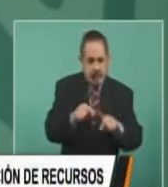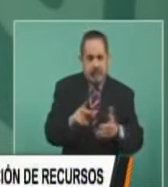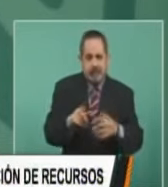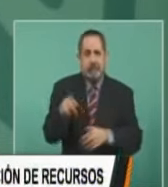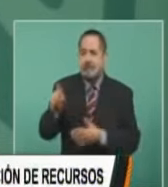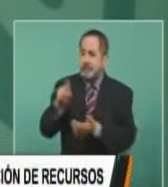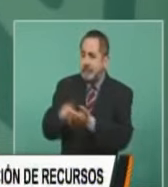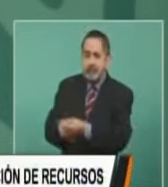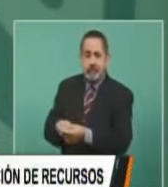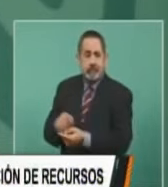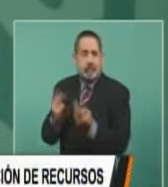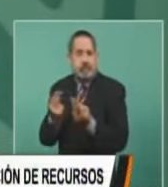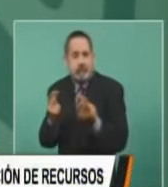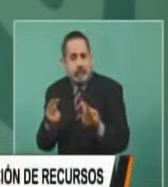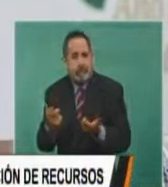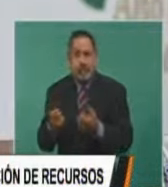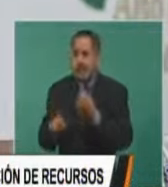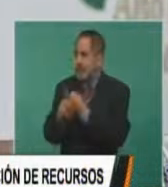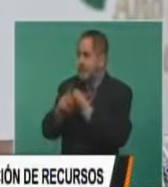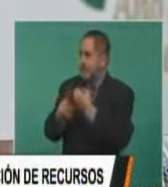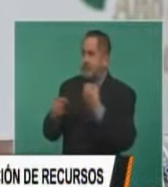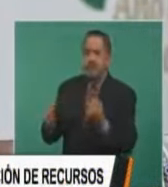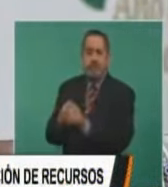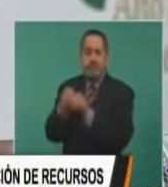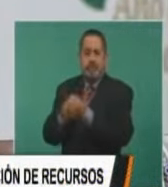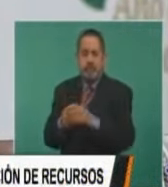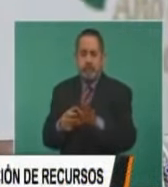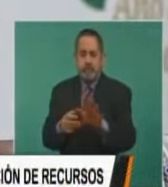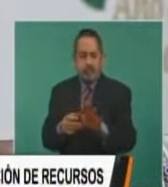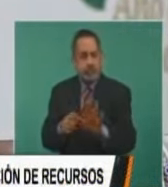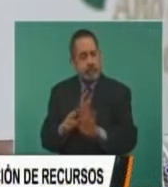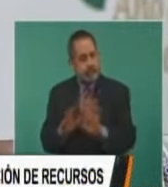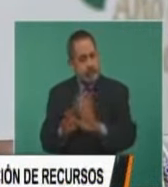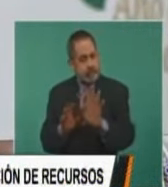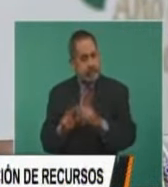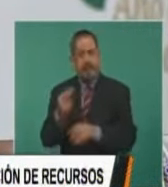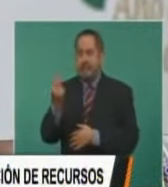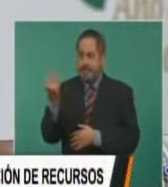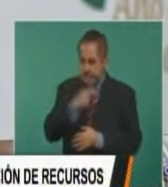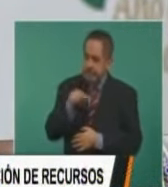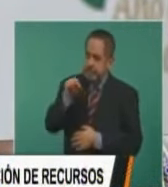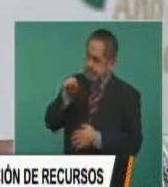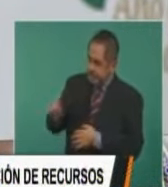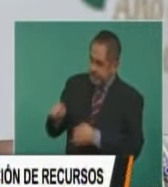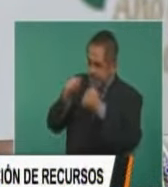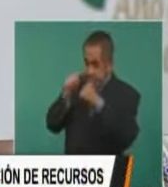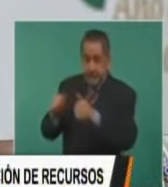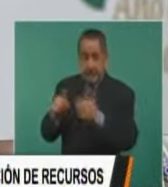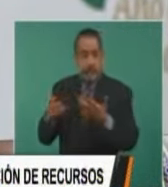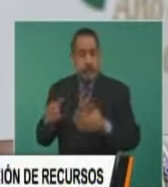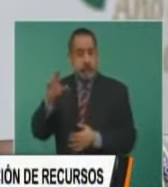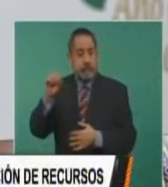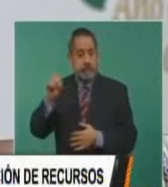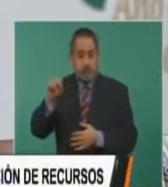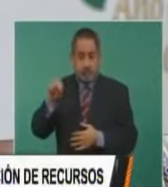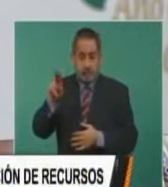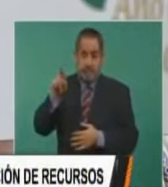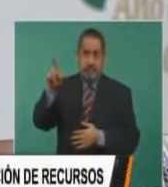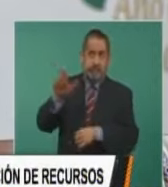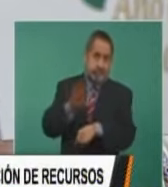necesidad y por la violencia. Entonces hay que hacer algo. Y aquí la ONU se está